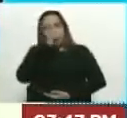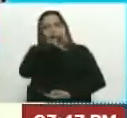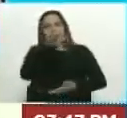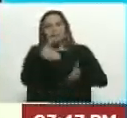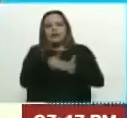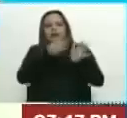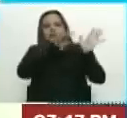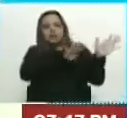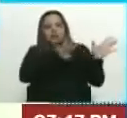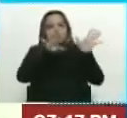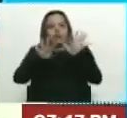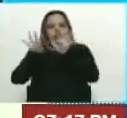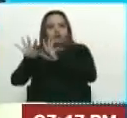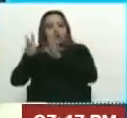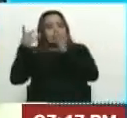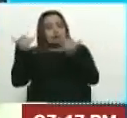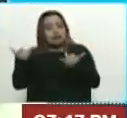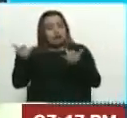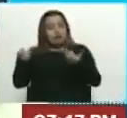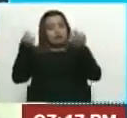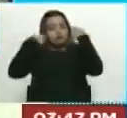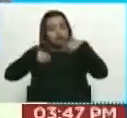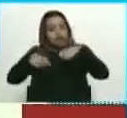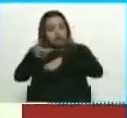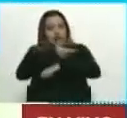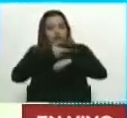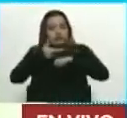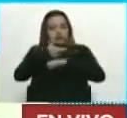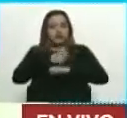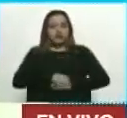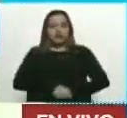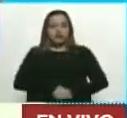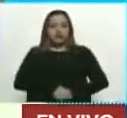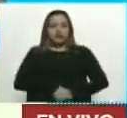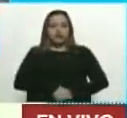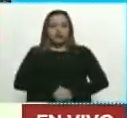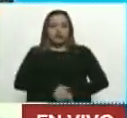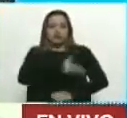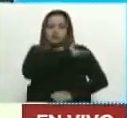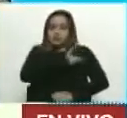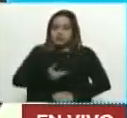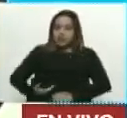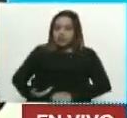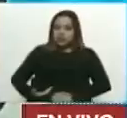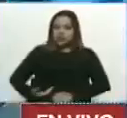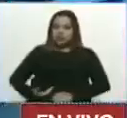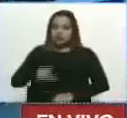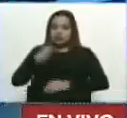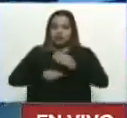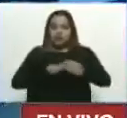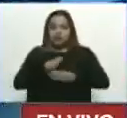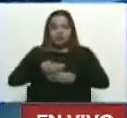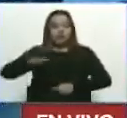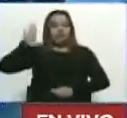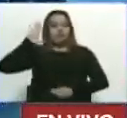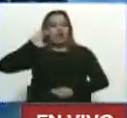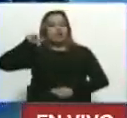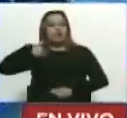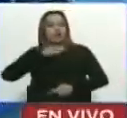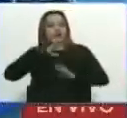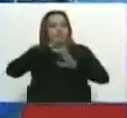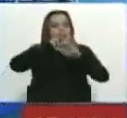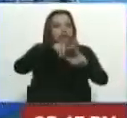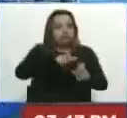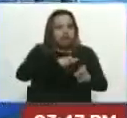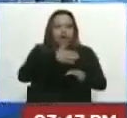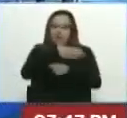el gobierno propiamente dicho, cuando el comandante tomó la palabra en ese discurso, a mitad